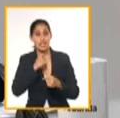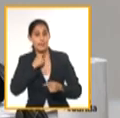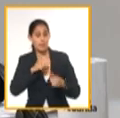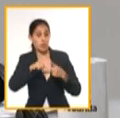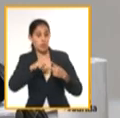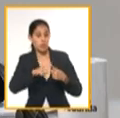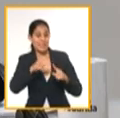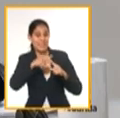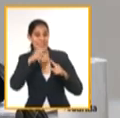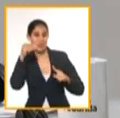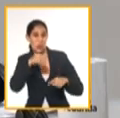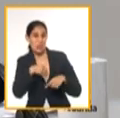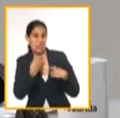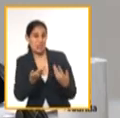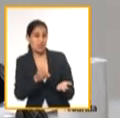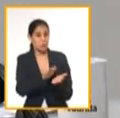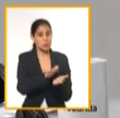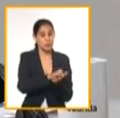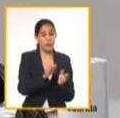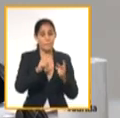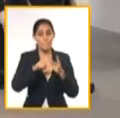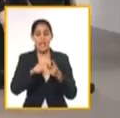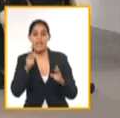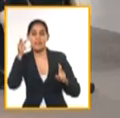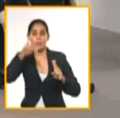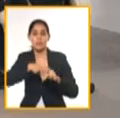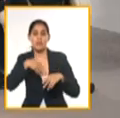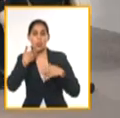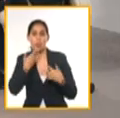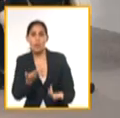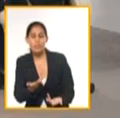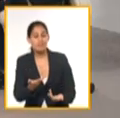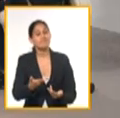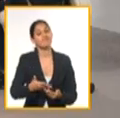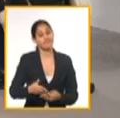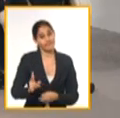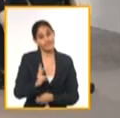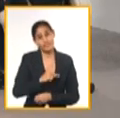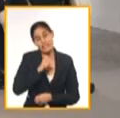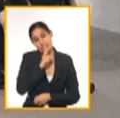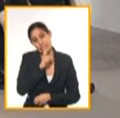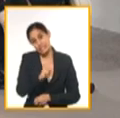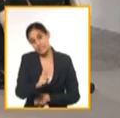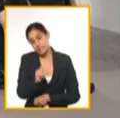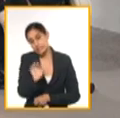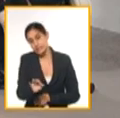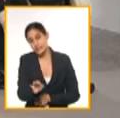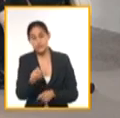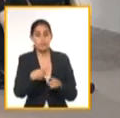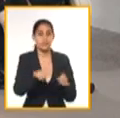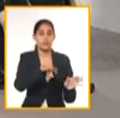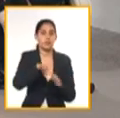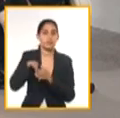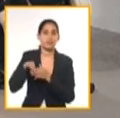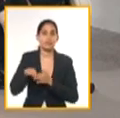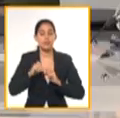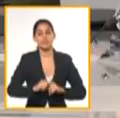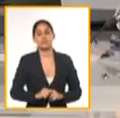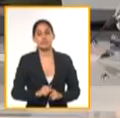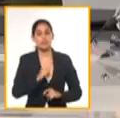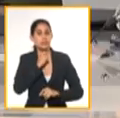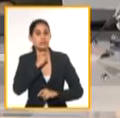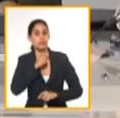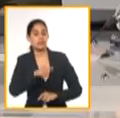disponibilidad de combustible para poder mantenerlos activos. Eso es parte de las complejidades también. En el caso de la capital, José Antonio, ¿cuándo